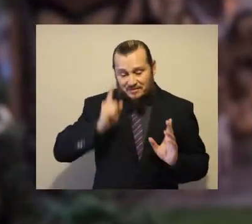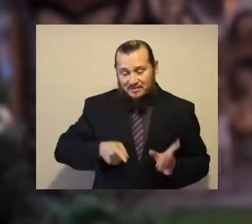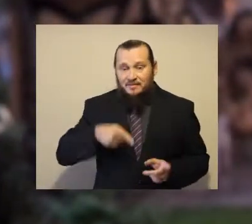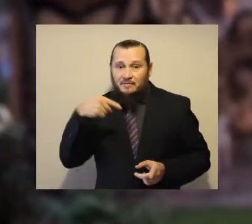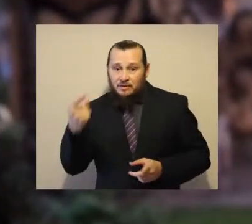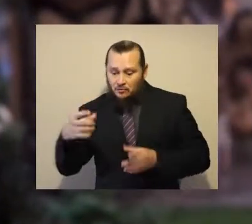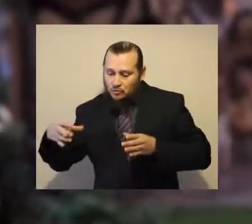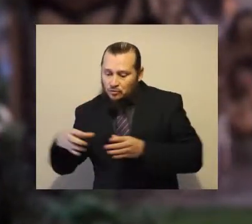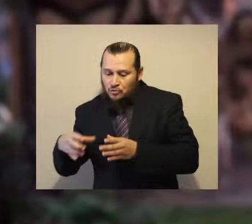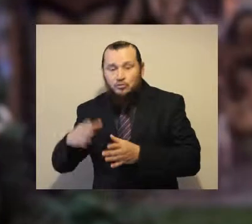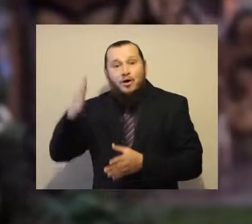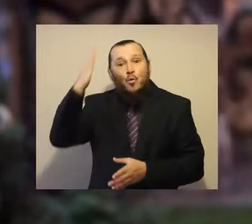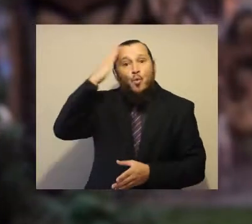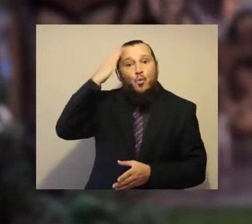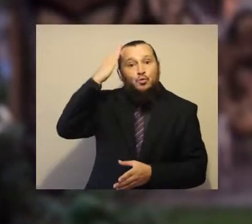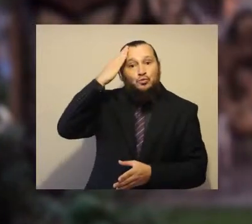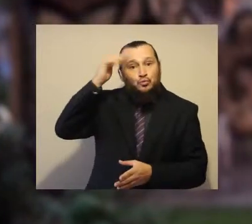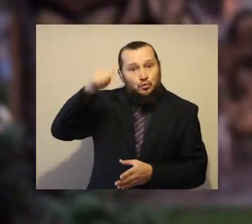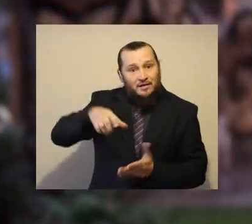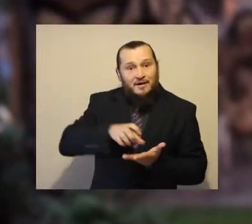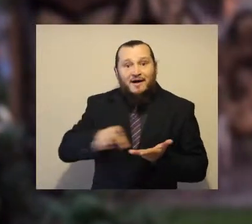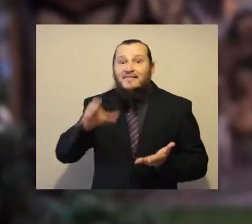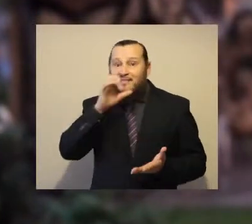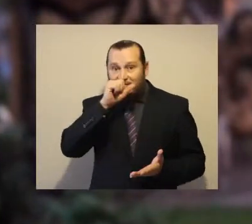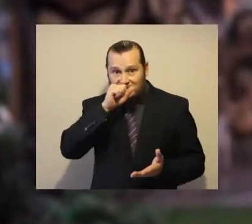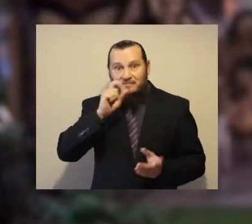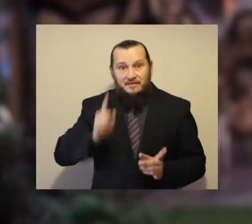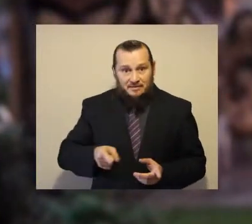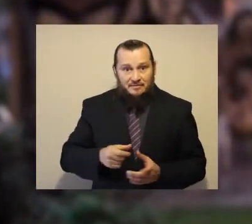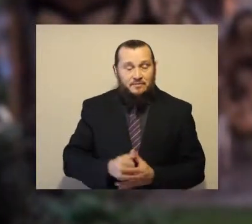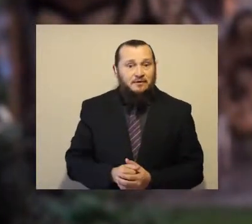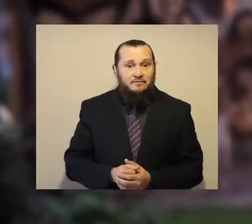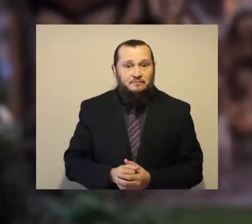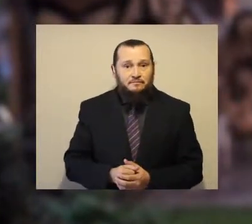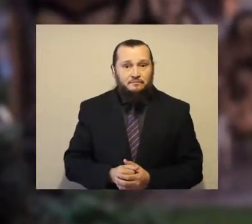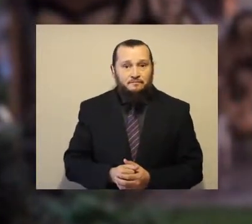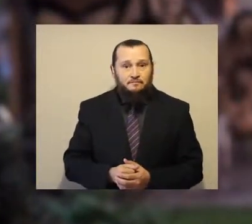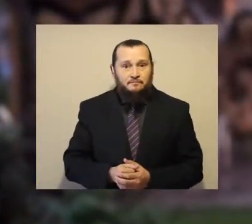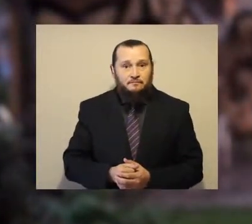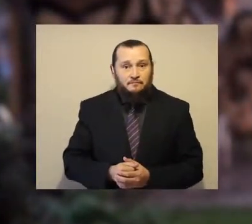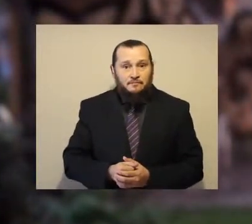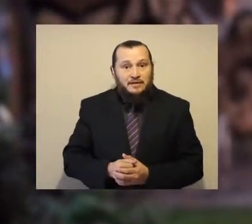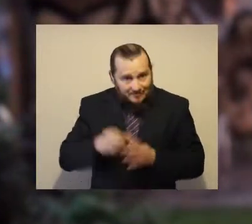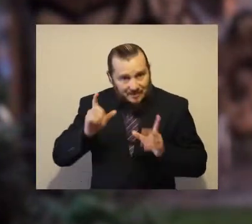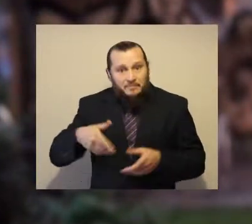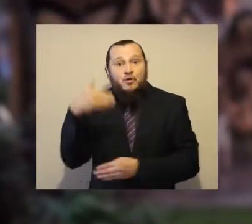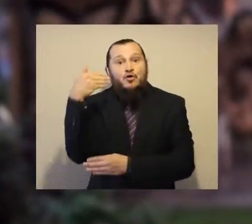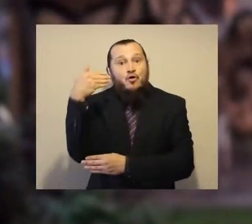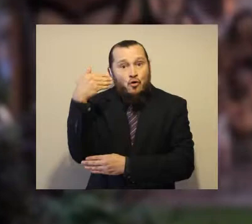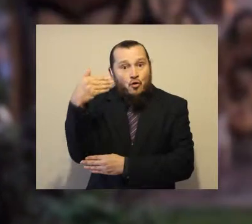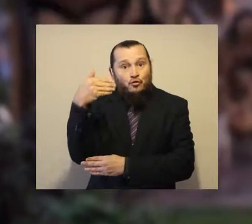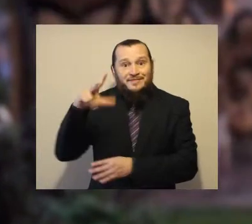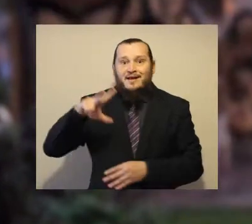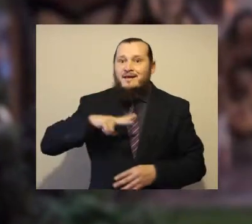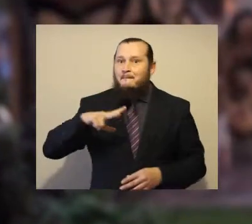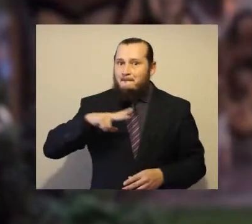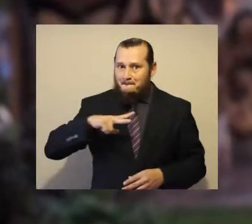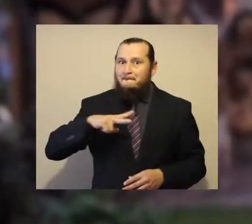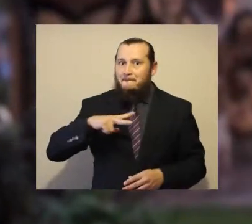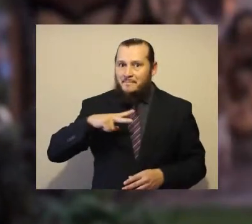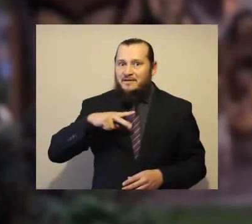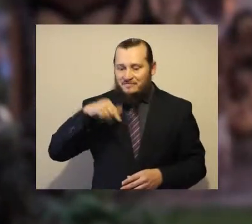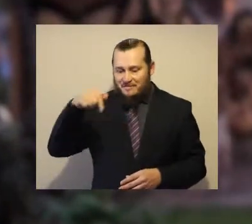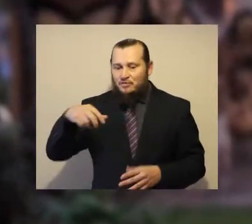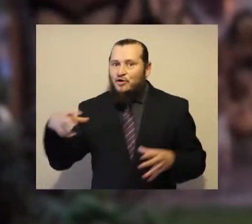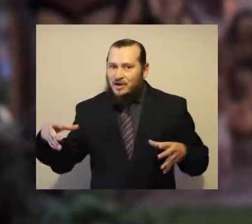Trabajamos también con la Dirección de Cultura de Bellavista y con distintos hoteles también,